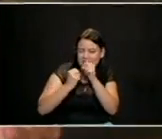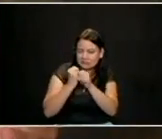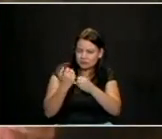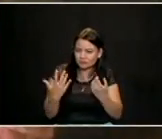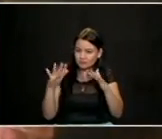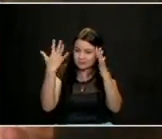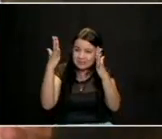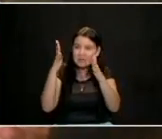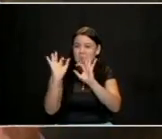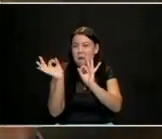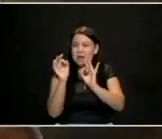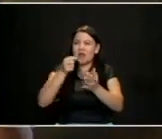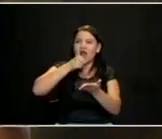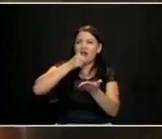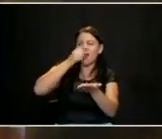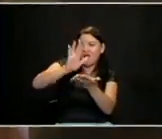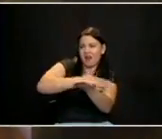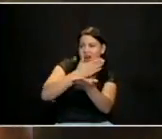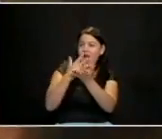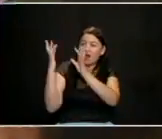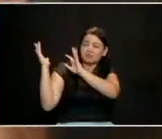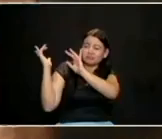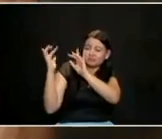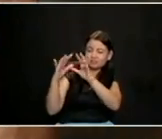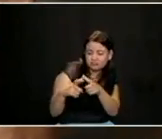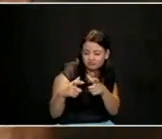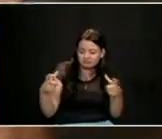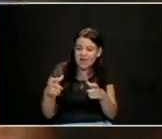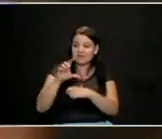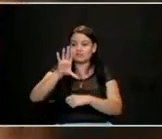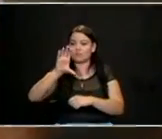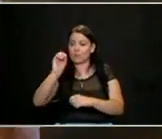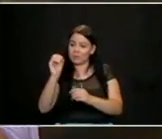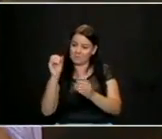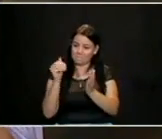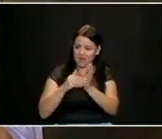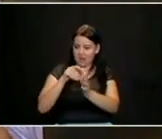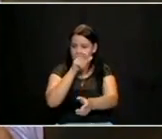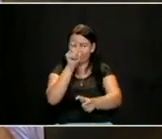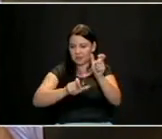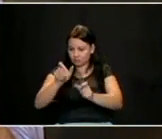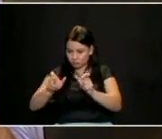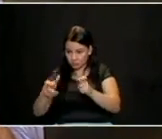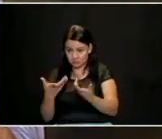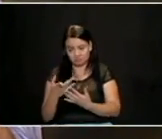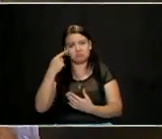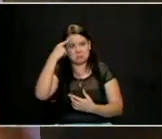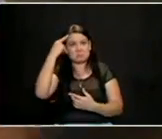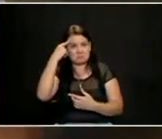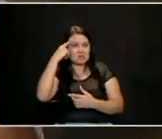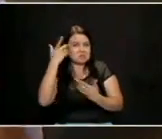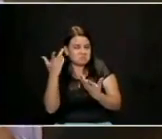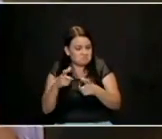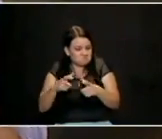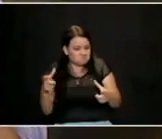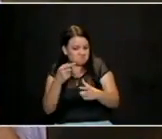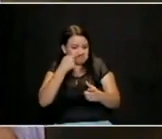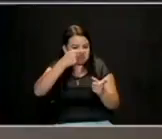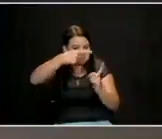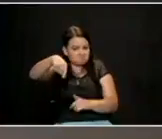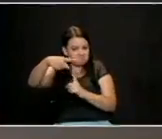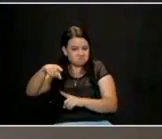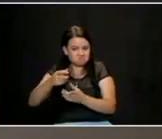de 50 mil personas en la ciudad. Con toda esta oferta turística creo que nos va a llegar otro turismo a la ciudad muy diferente al de